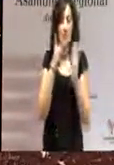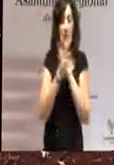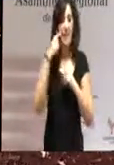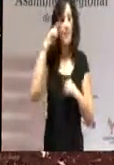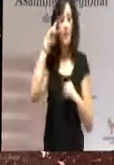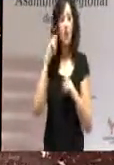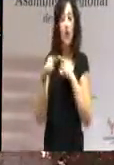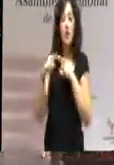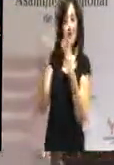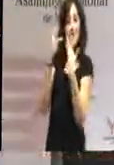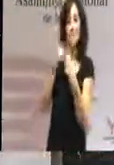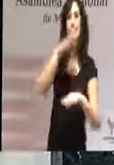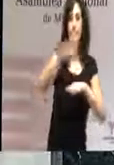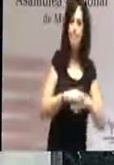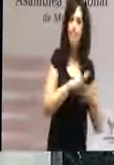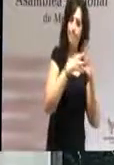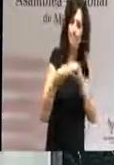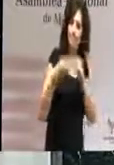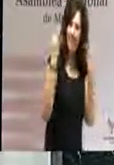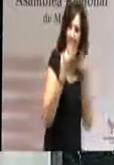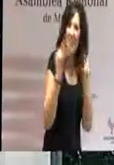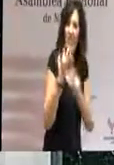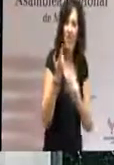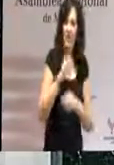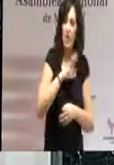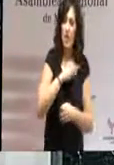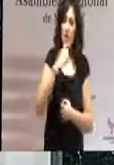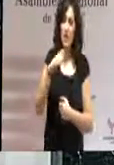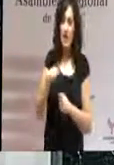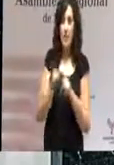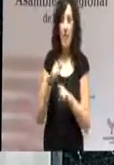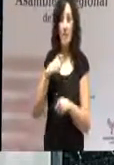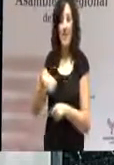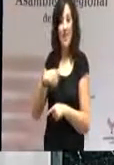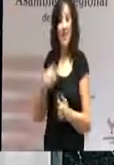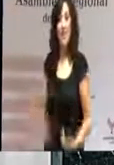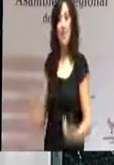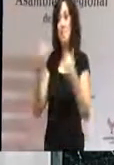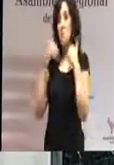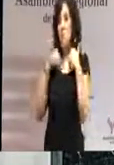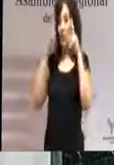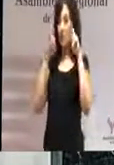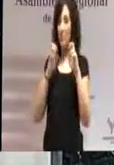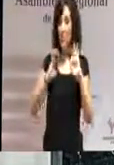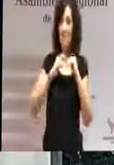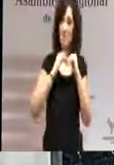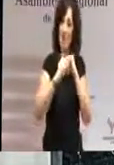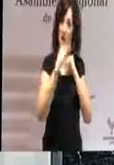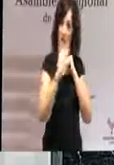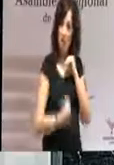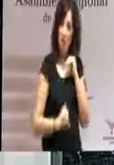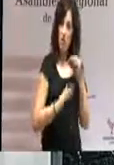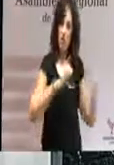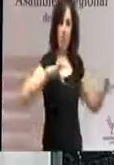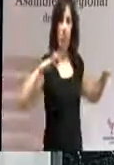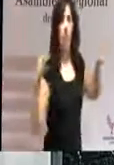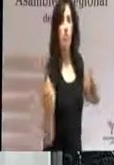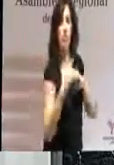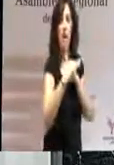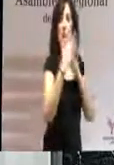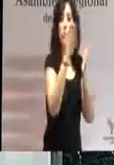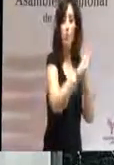expertos. Evite usted, señor presidente, ser el presidente que convierta el mar menor en el mar